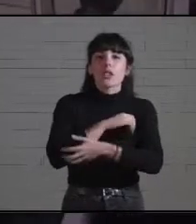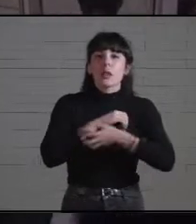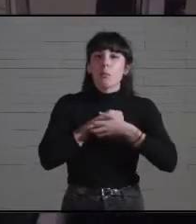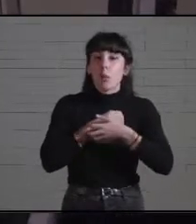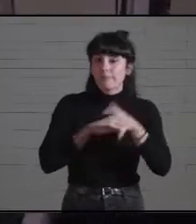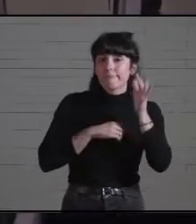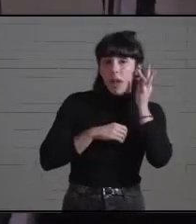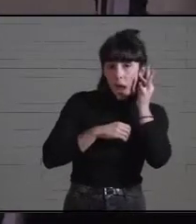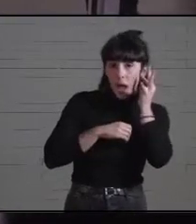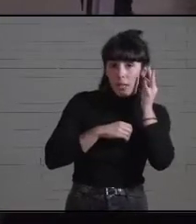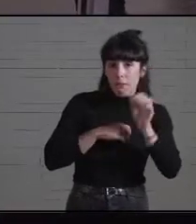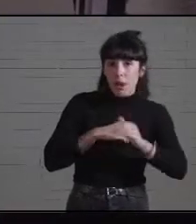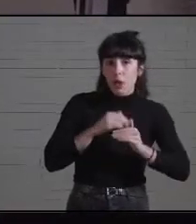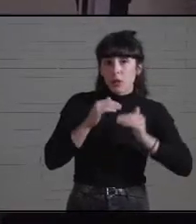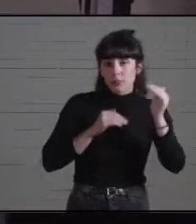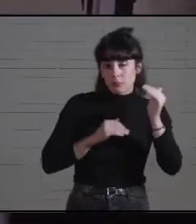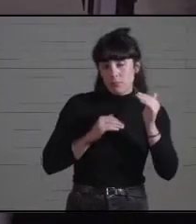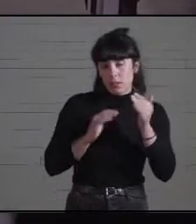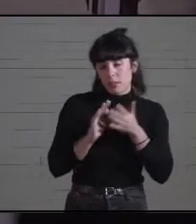todo, acuciante.